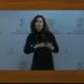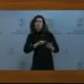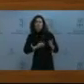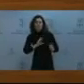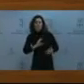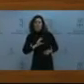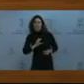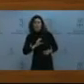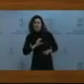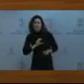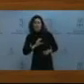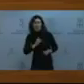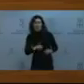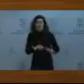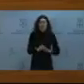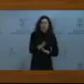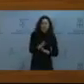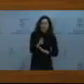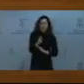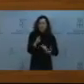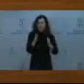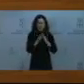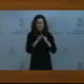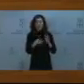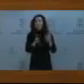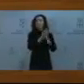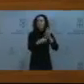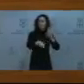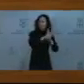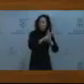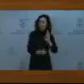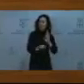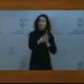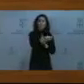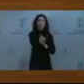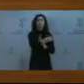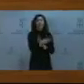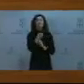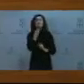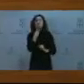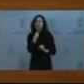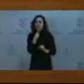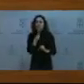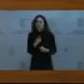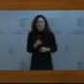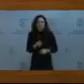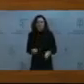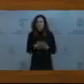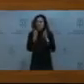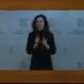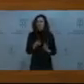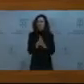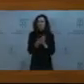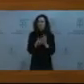derecho a la vivienda que recoge la Constitución y que ustedes subrayan sin darse ni siquiera por aludidos en la exposición de motivos de esta iniciativa. Y que vengan aquí